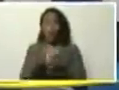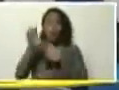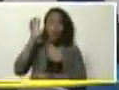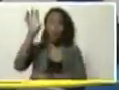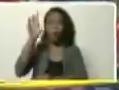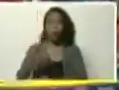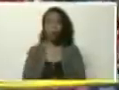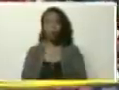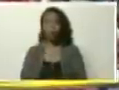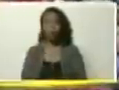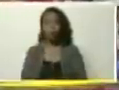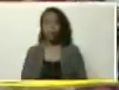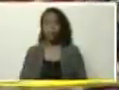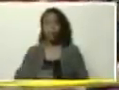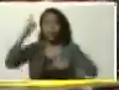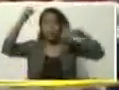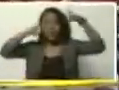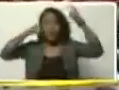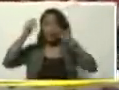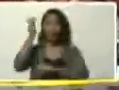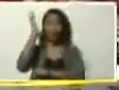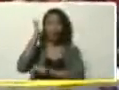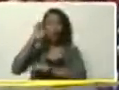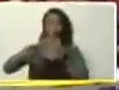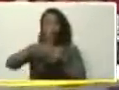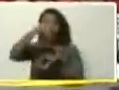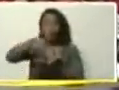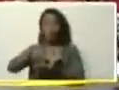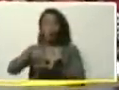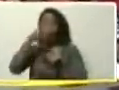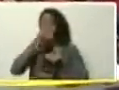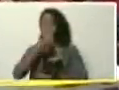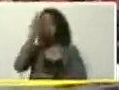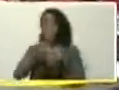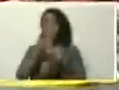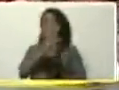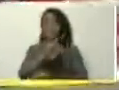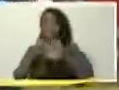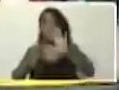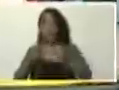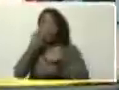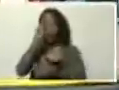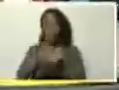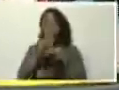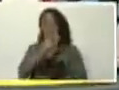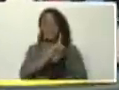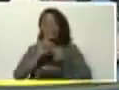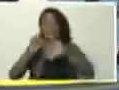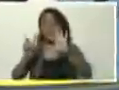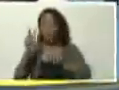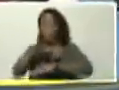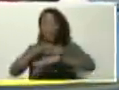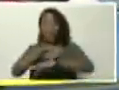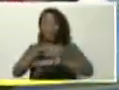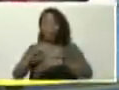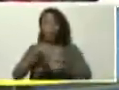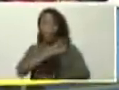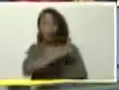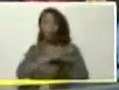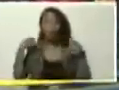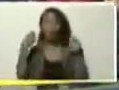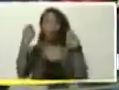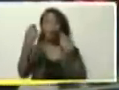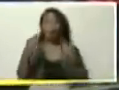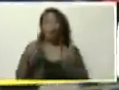parlamentaria chavista de la Asamblea Nacional para los años 2016-2017, ministro del Poder Popular para el despacho de la